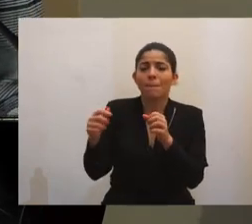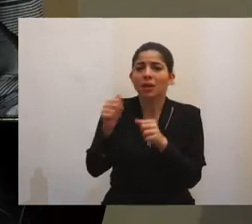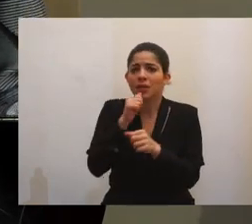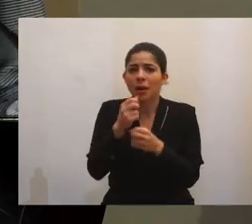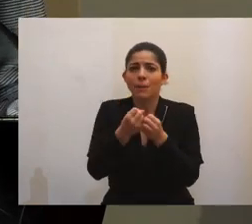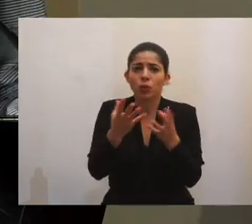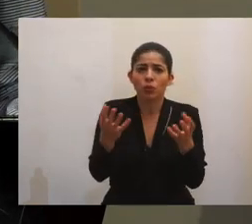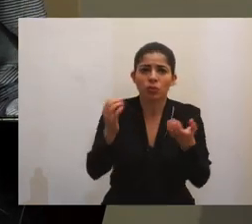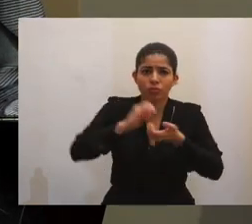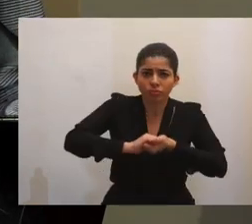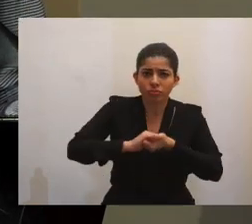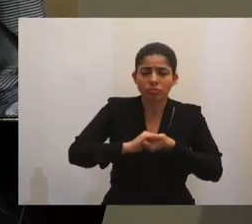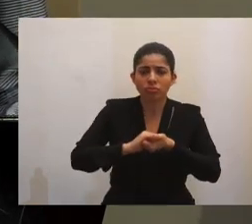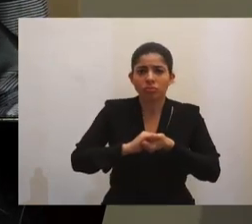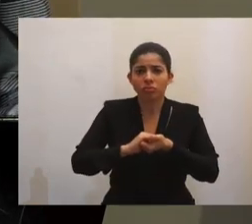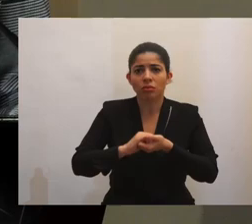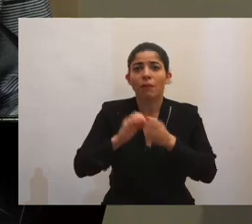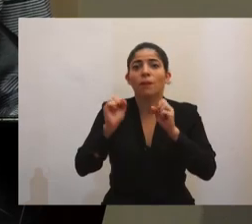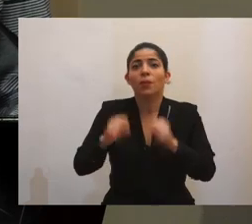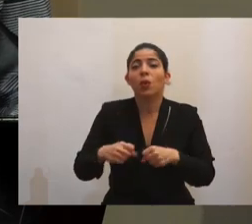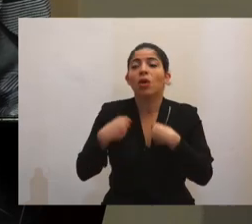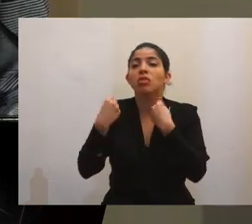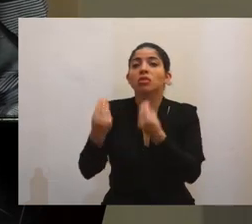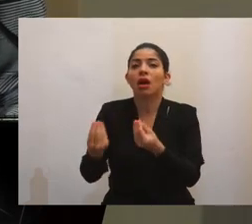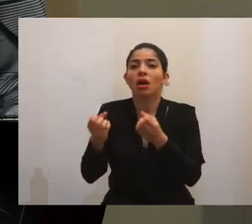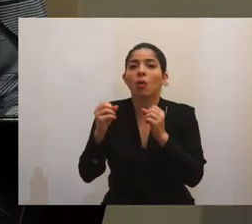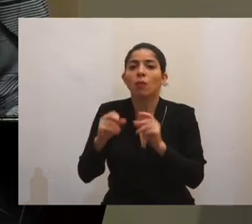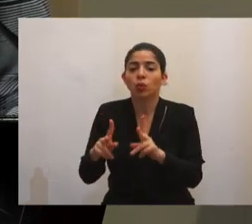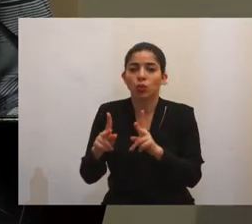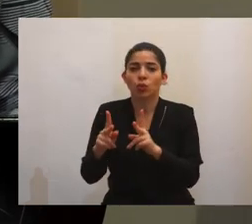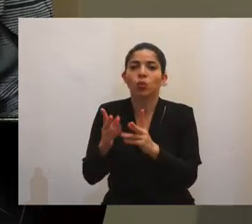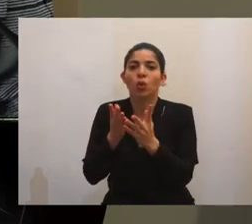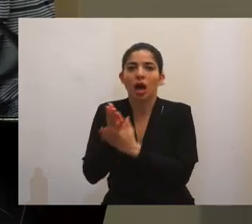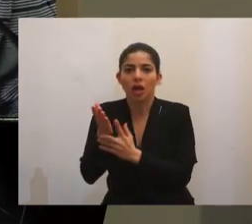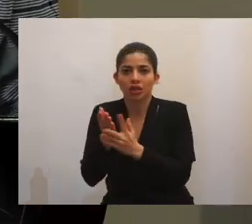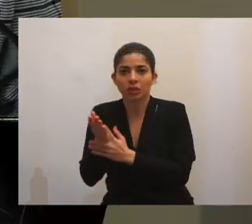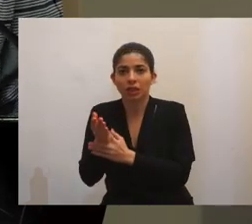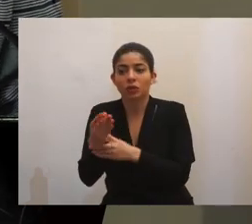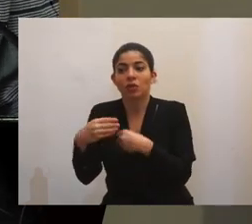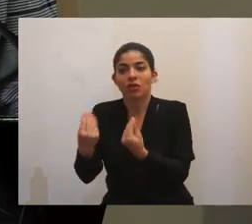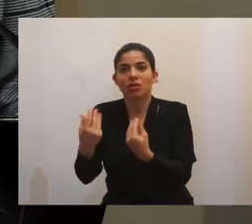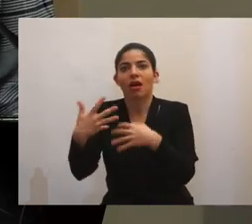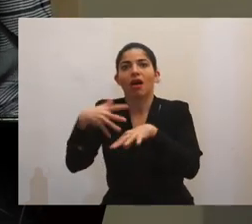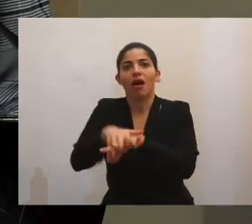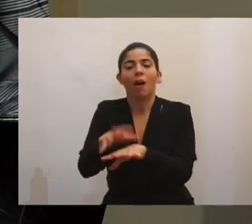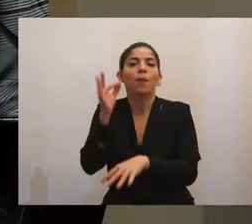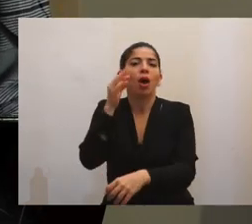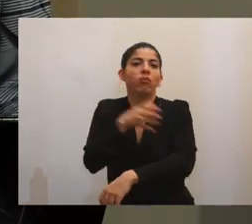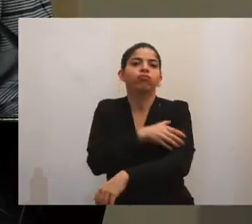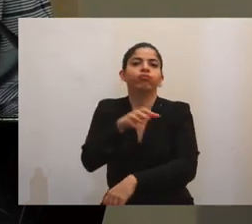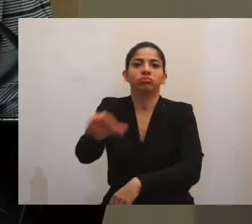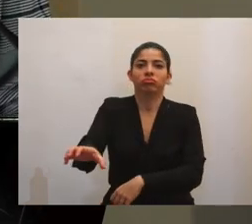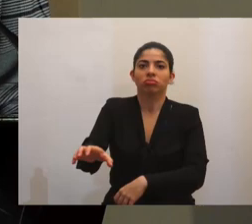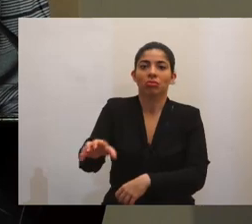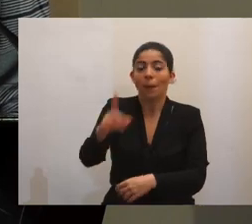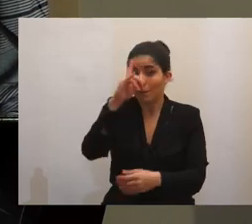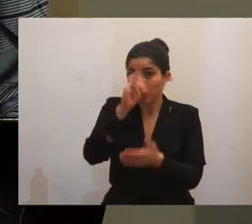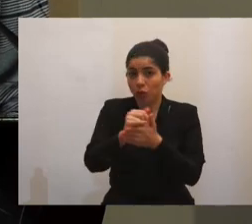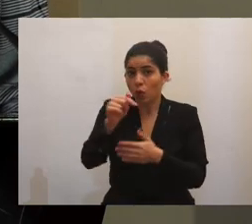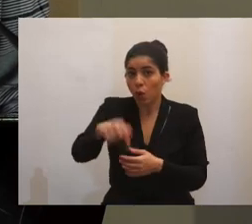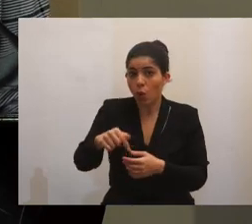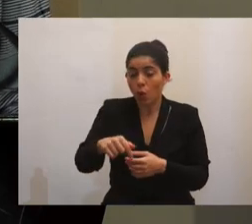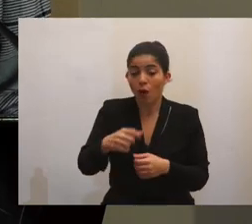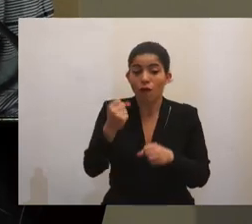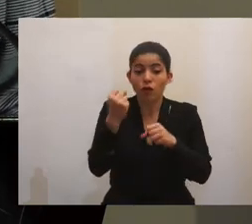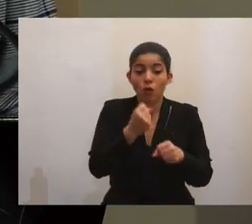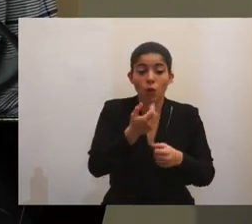público-privadas y que se pueda brindar oportunidades de acceso que promuevan la inclusión y el empoderamiento de la mujer. Por eso hoy, desde